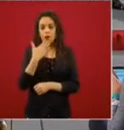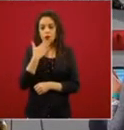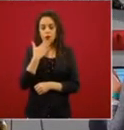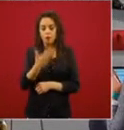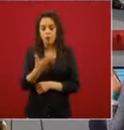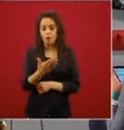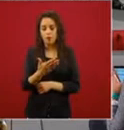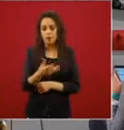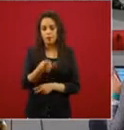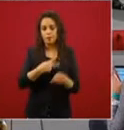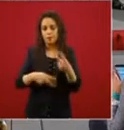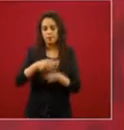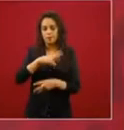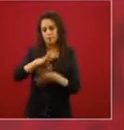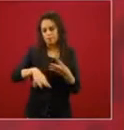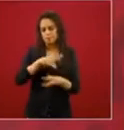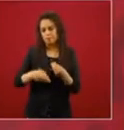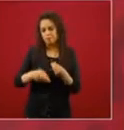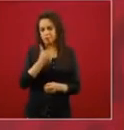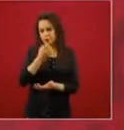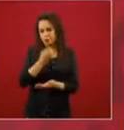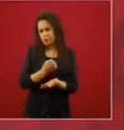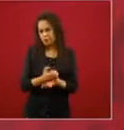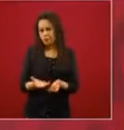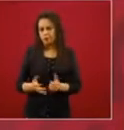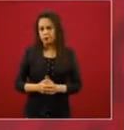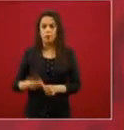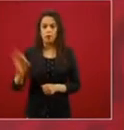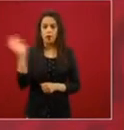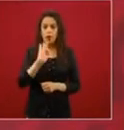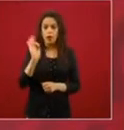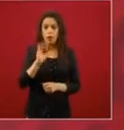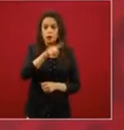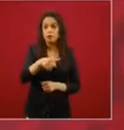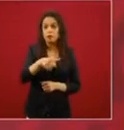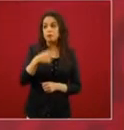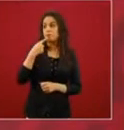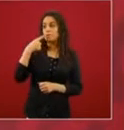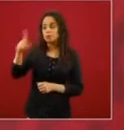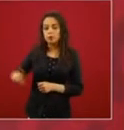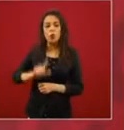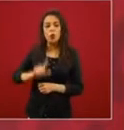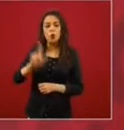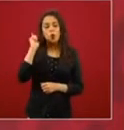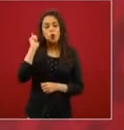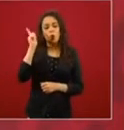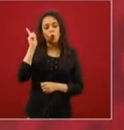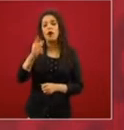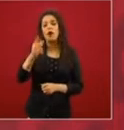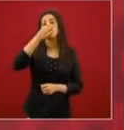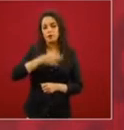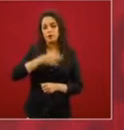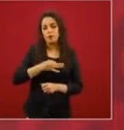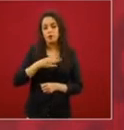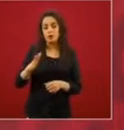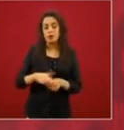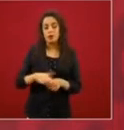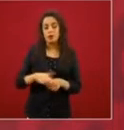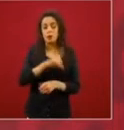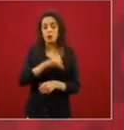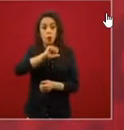sentido. Pero si hubiera alguna denuncia, ojalá nos la hagan saber, pero no se debe de acudir a otro lugar más que al Seguro Social